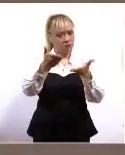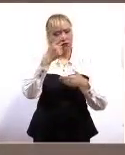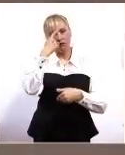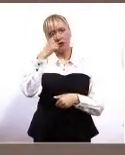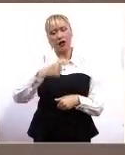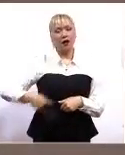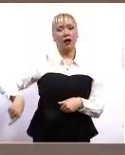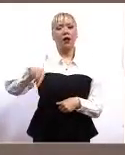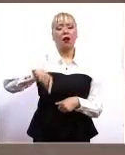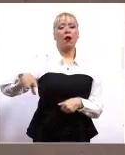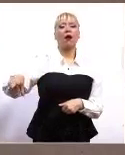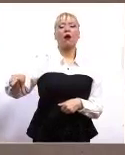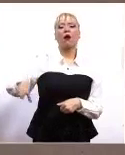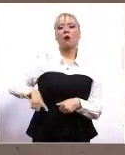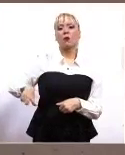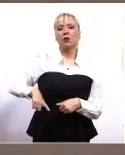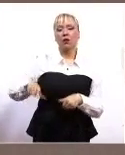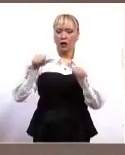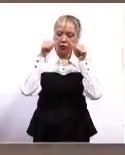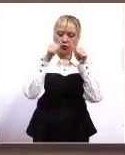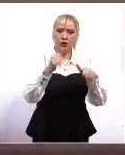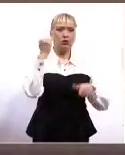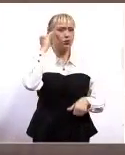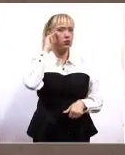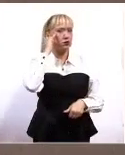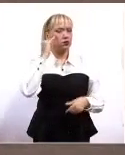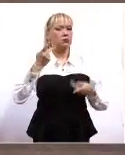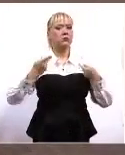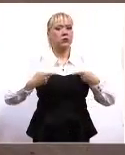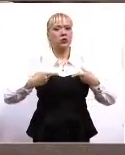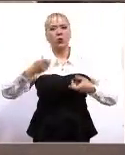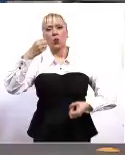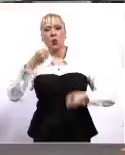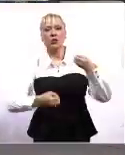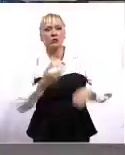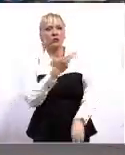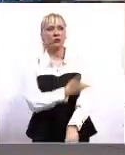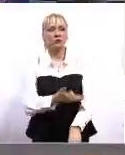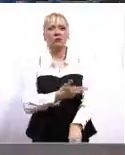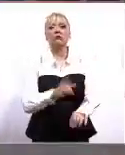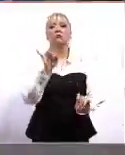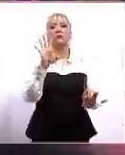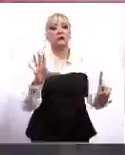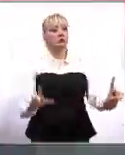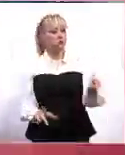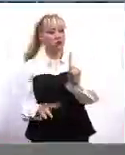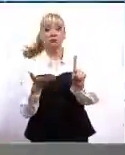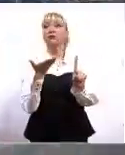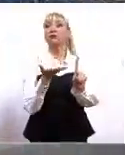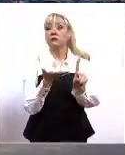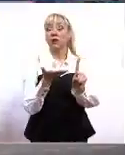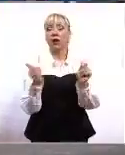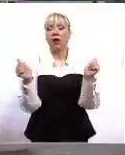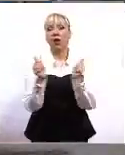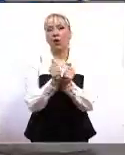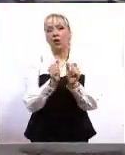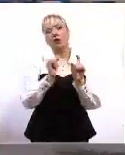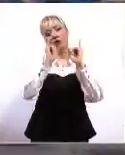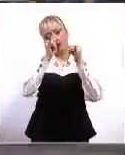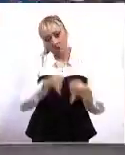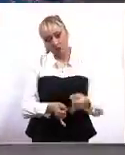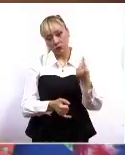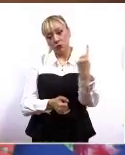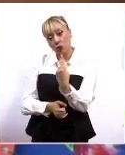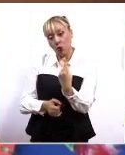del Estado a las personas indígenas en todos los juicios y procedimientos en los que se vean involucrados, ya sea de manera individual o